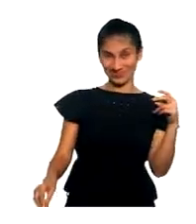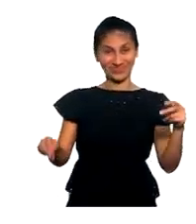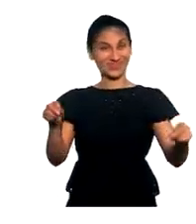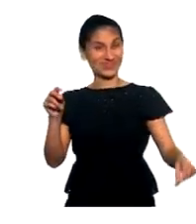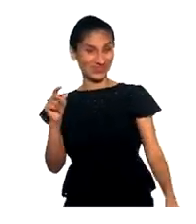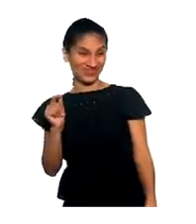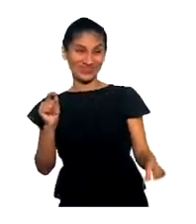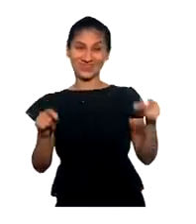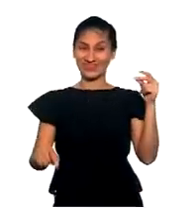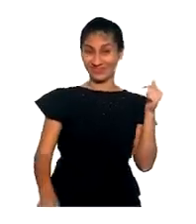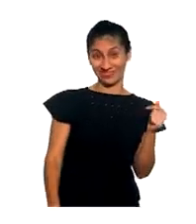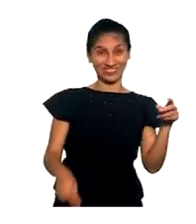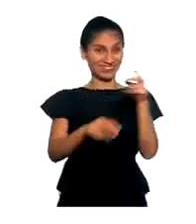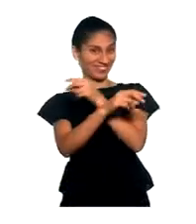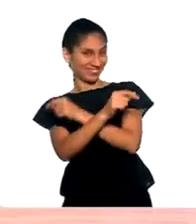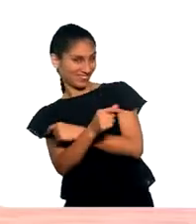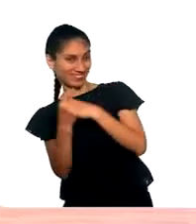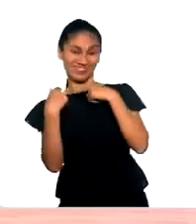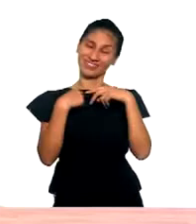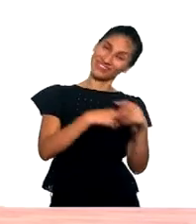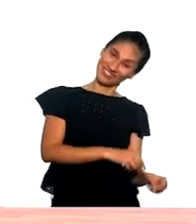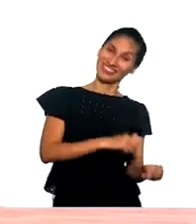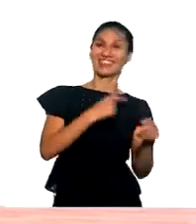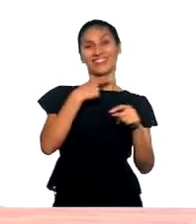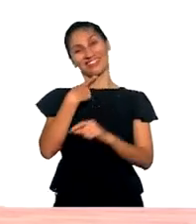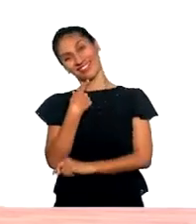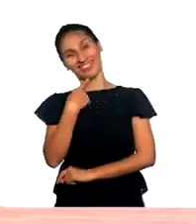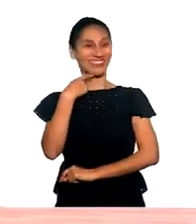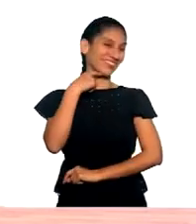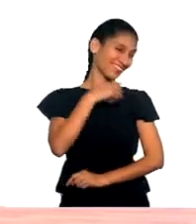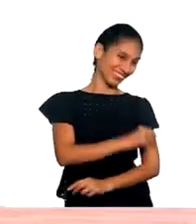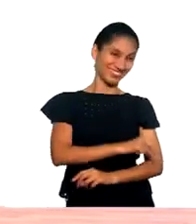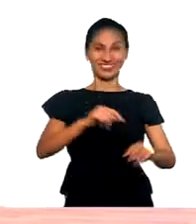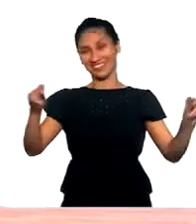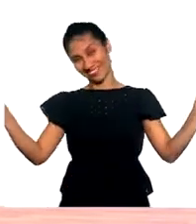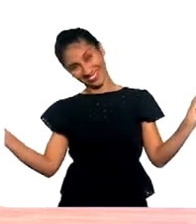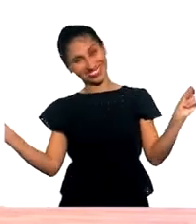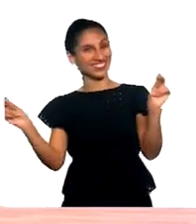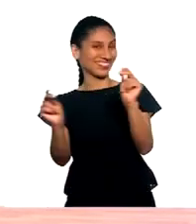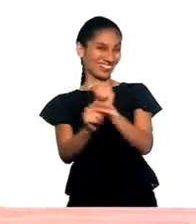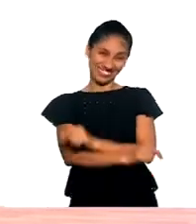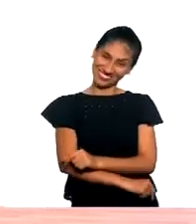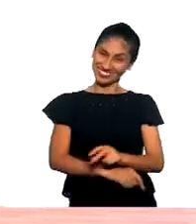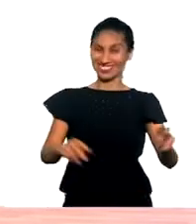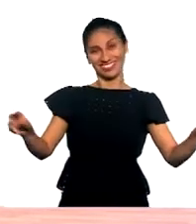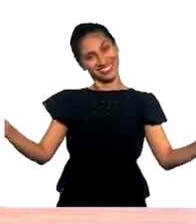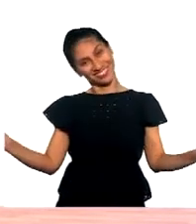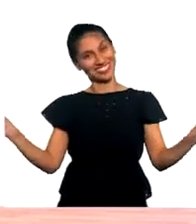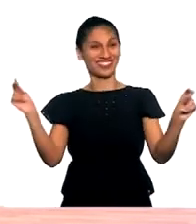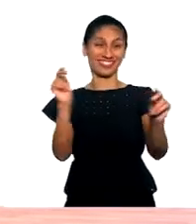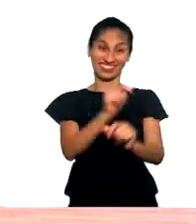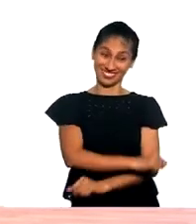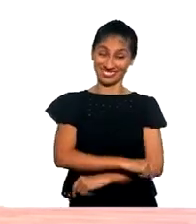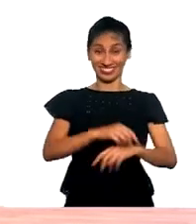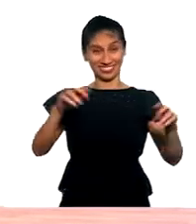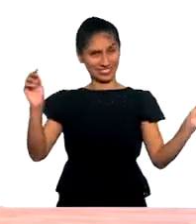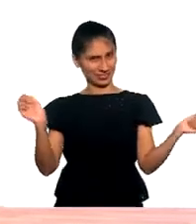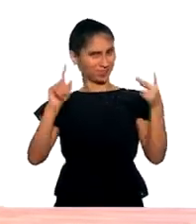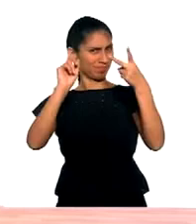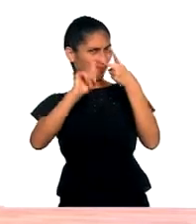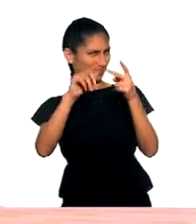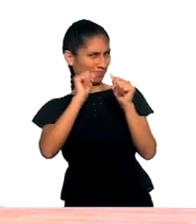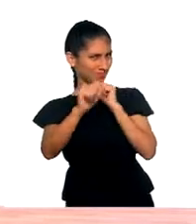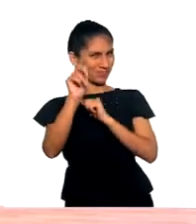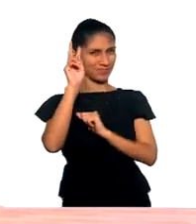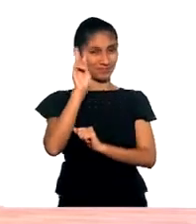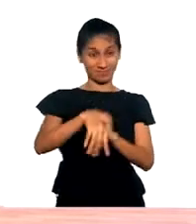activando el cuerpo suerte esa cabeza que ves pasamos velocidad 2 y